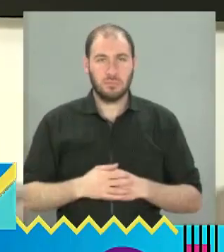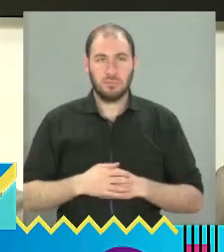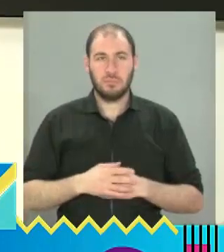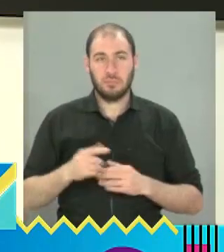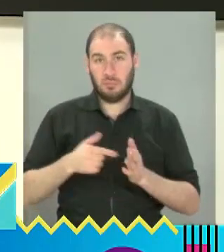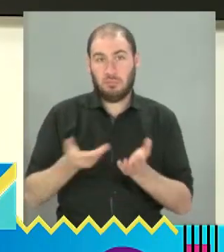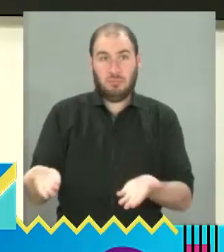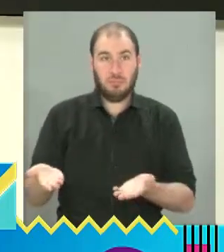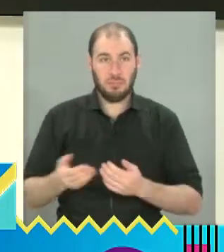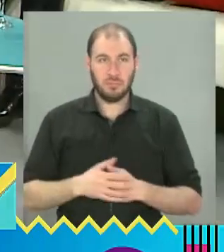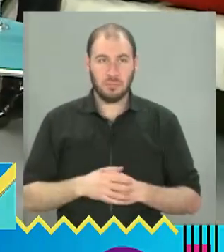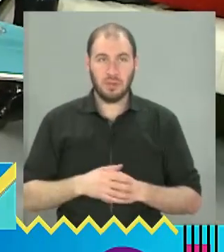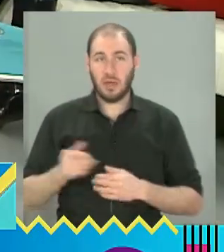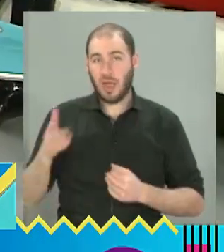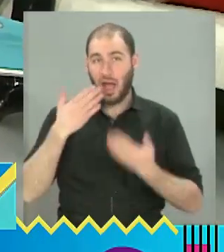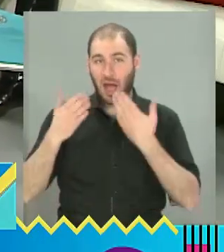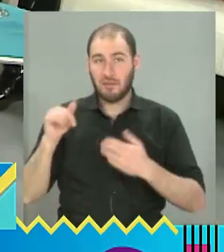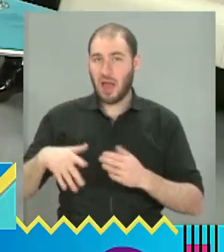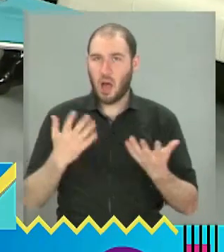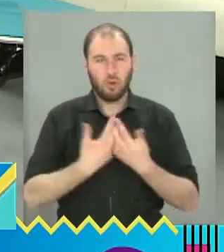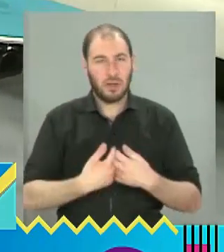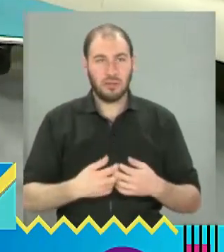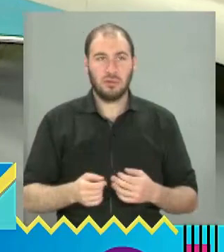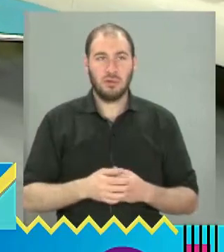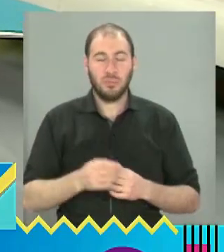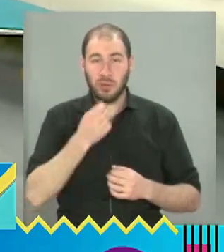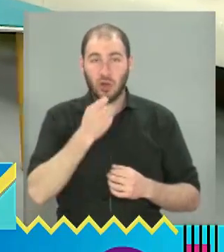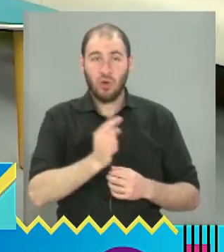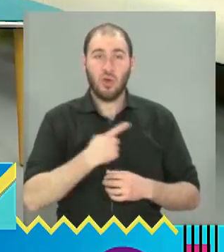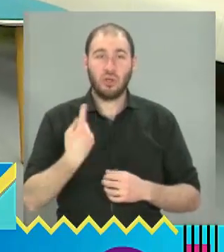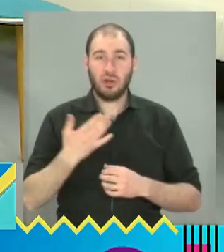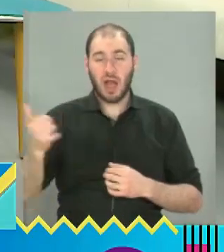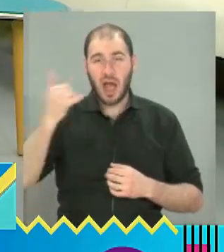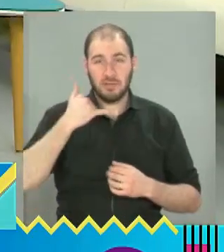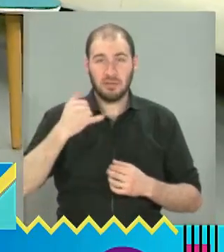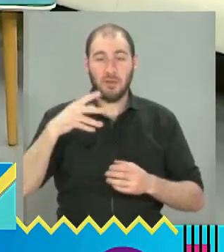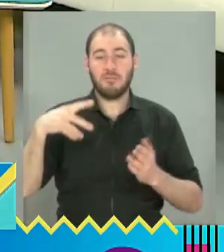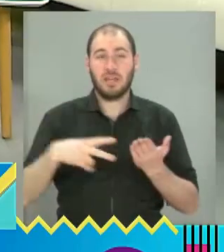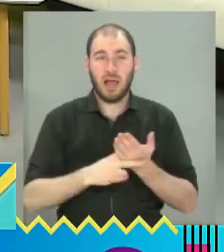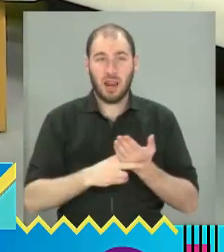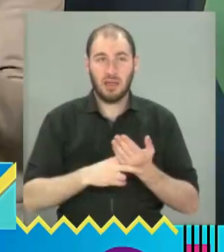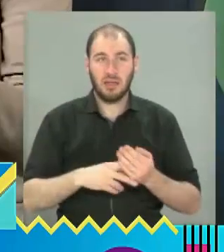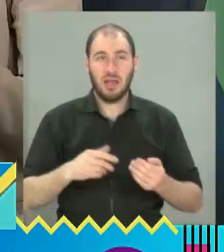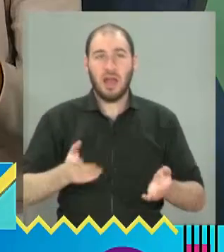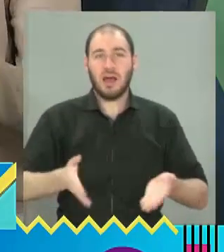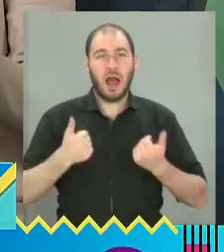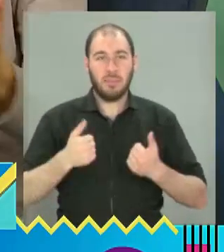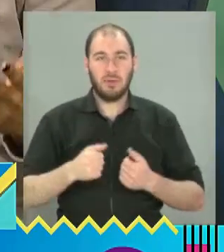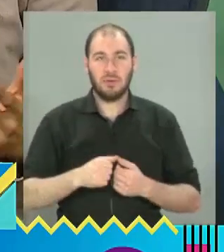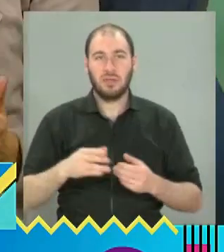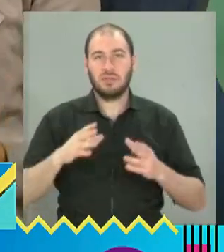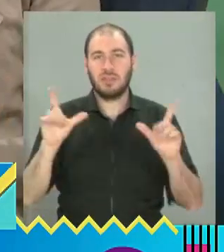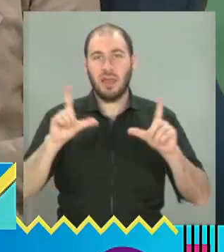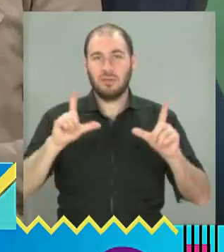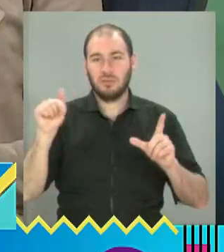Bueno, así te digo. O sea, Claro, de hecho, lo que estaba hablando. Es automático, te llega, nosotros por ejemplo nos dan comunicación a la oficina fiscal y automáticamente prende la tele